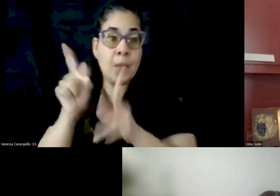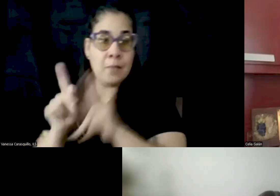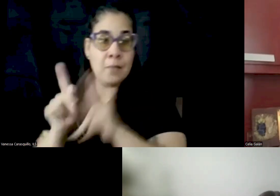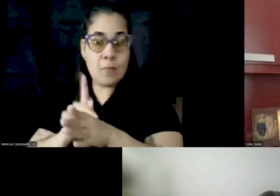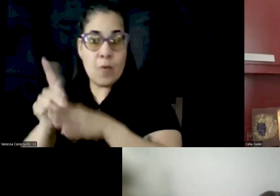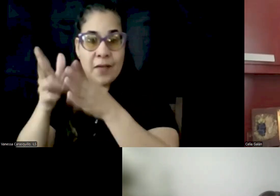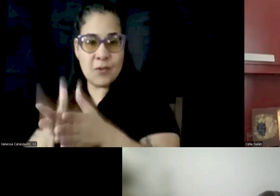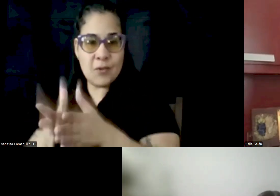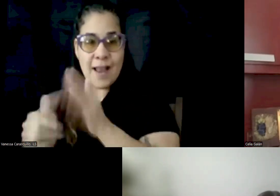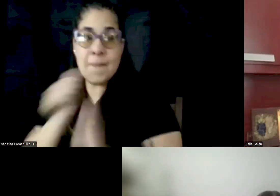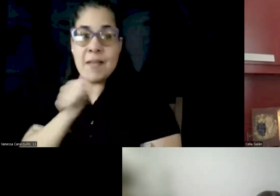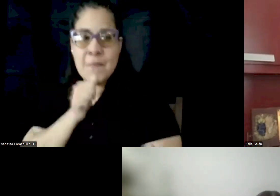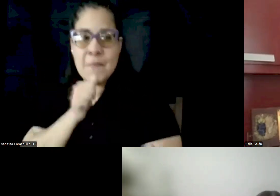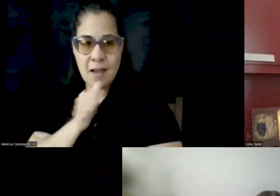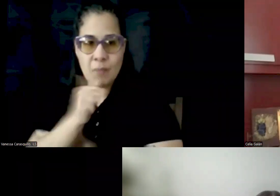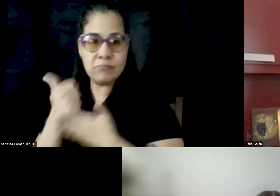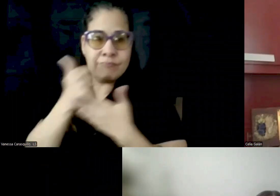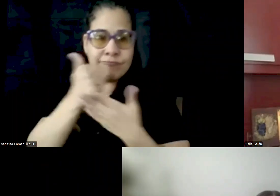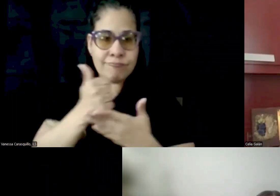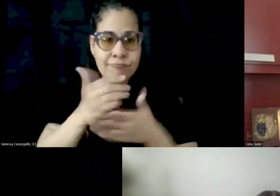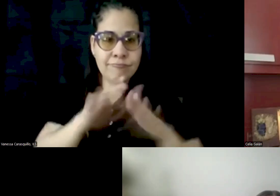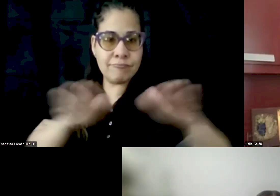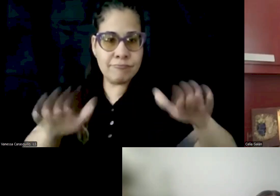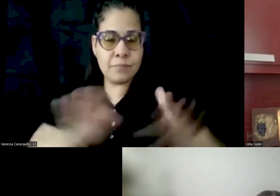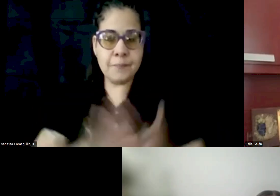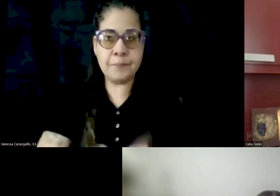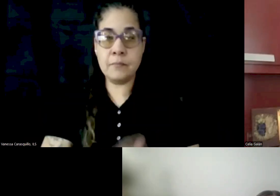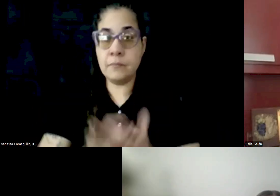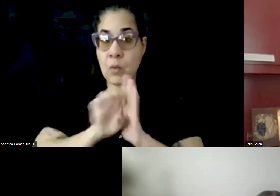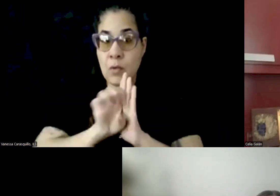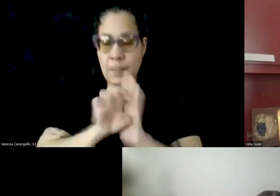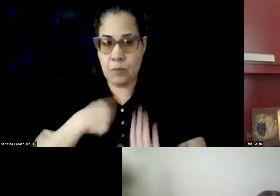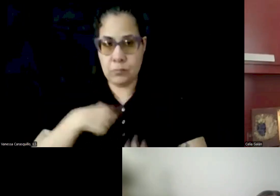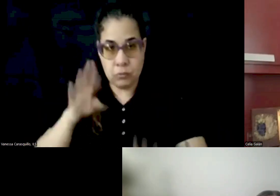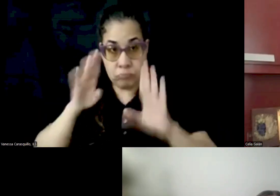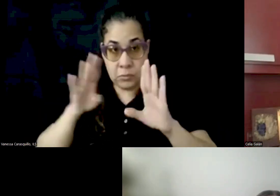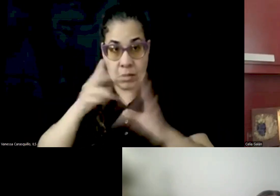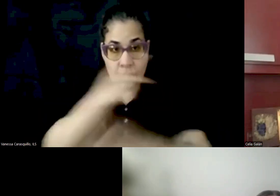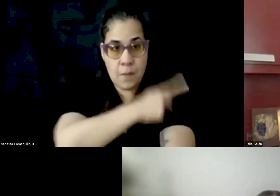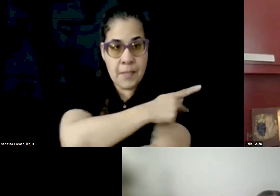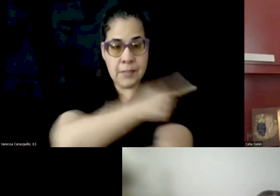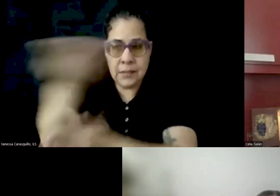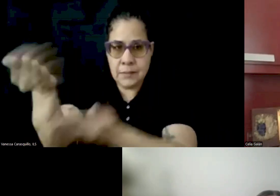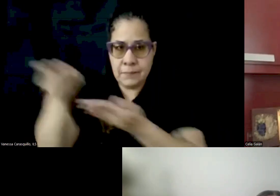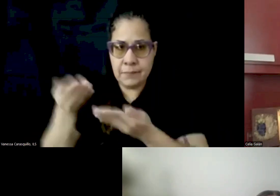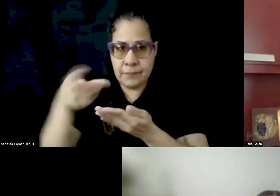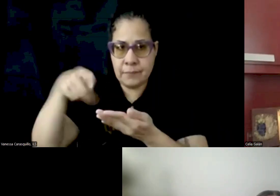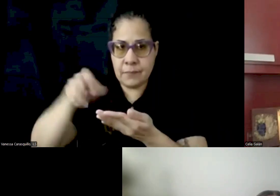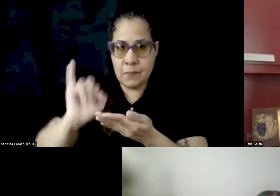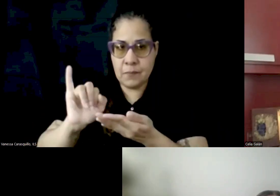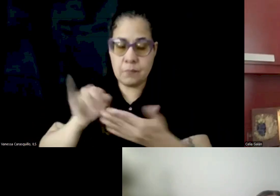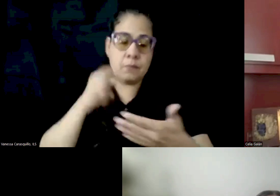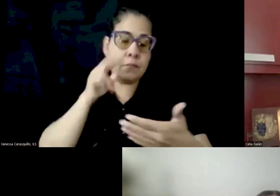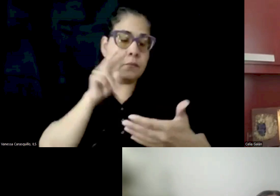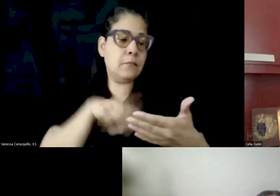ese menor. Porque, por ejemplo, cuando yo veo un paciente que me traen el PEI y yo lo leo, es como un